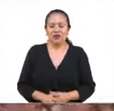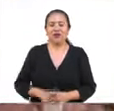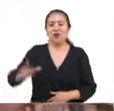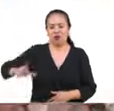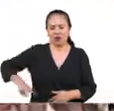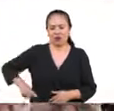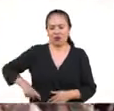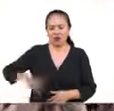Gobierno de México.